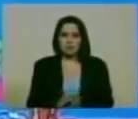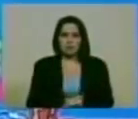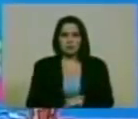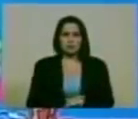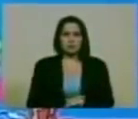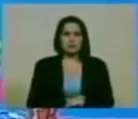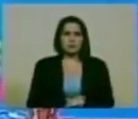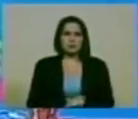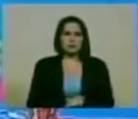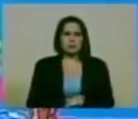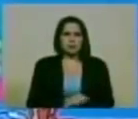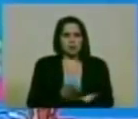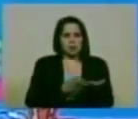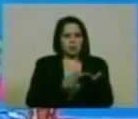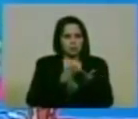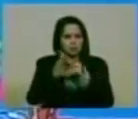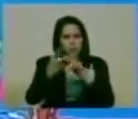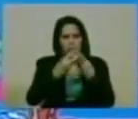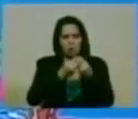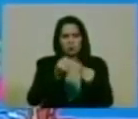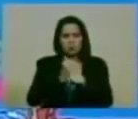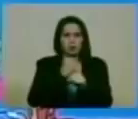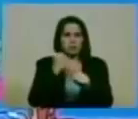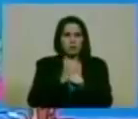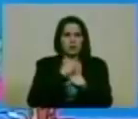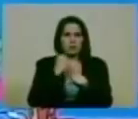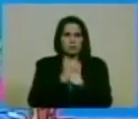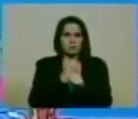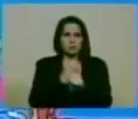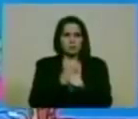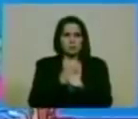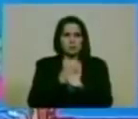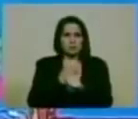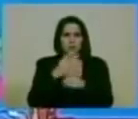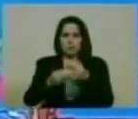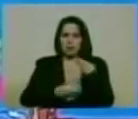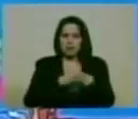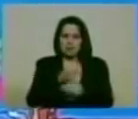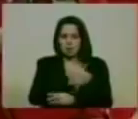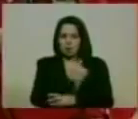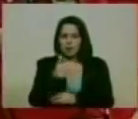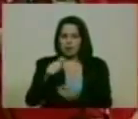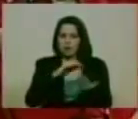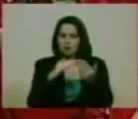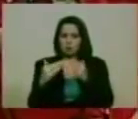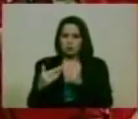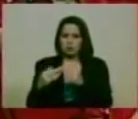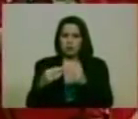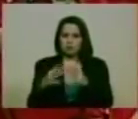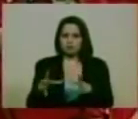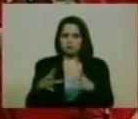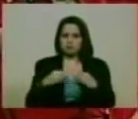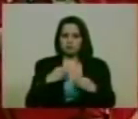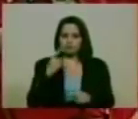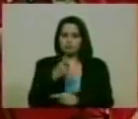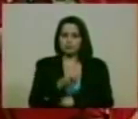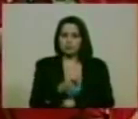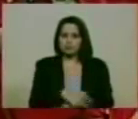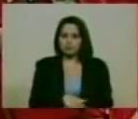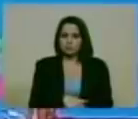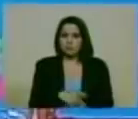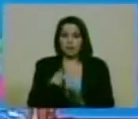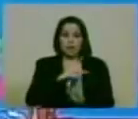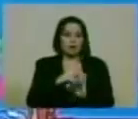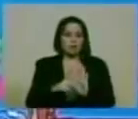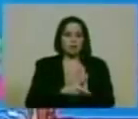y nos los trazamos colectivamente para ir a cumplirlas en cada comunidad. No es el Plan de la Patria de